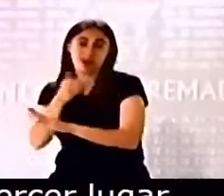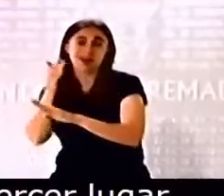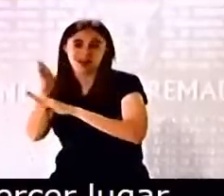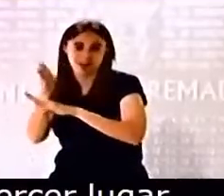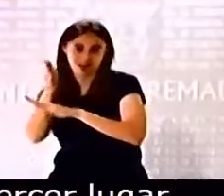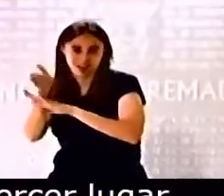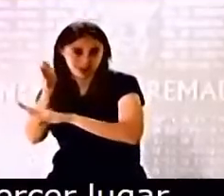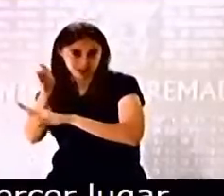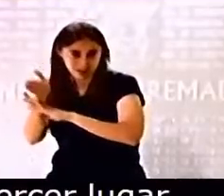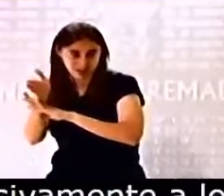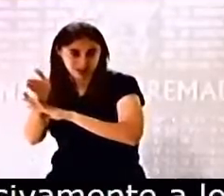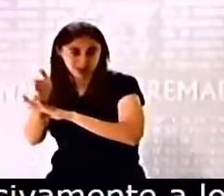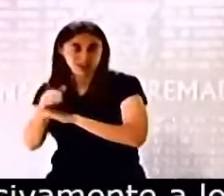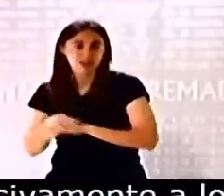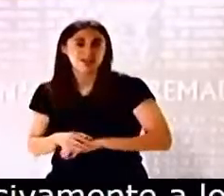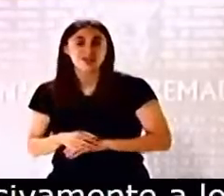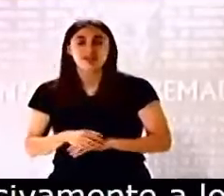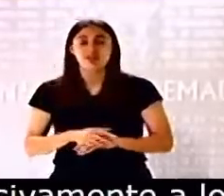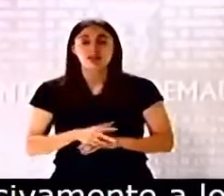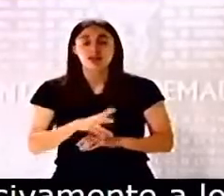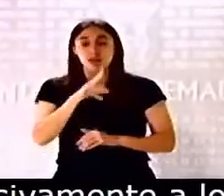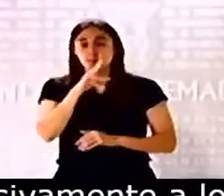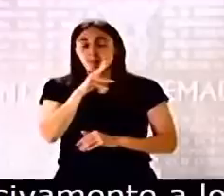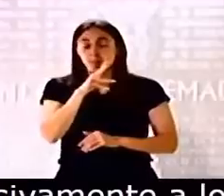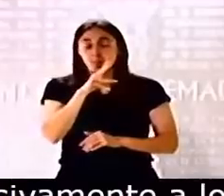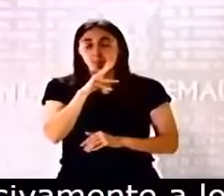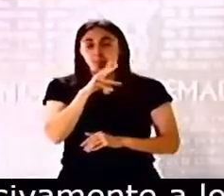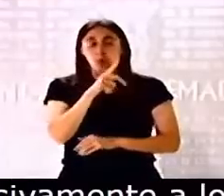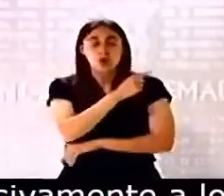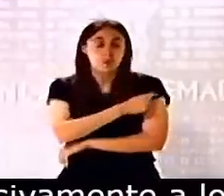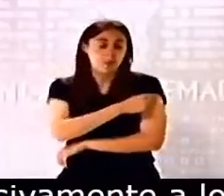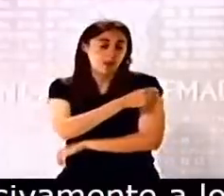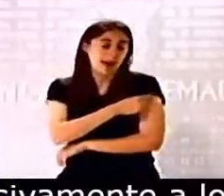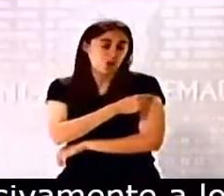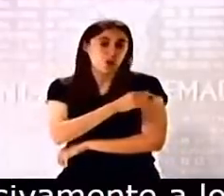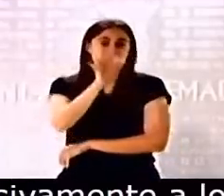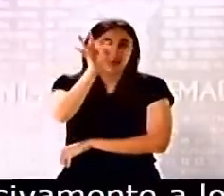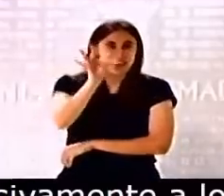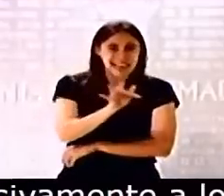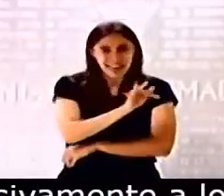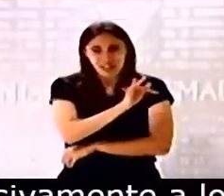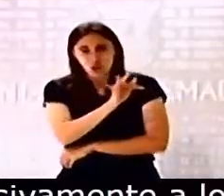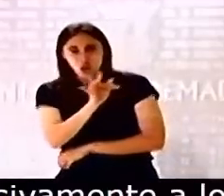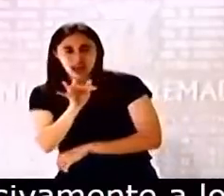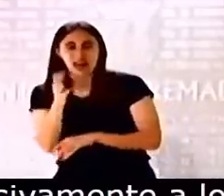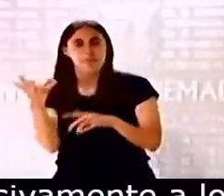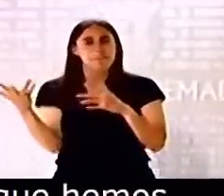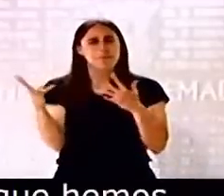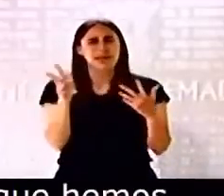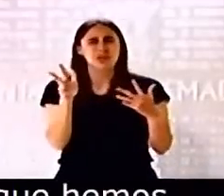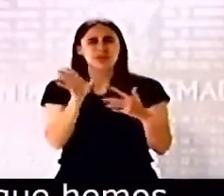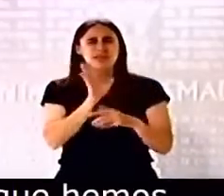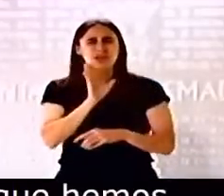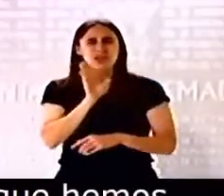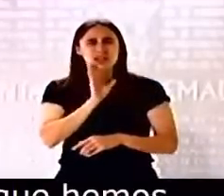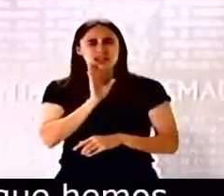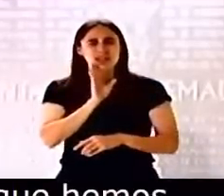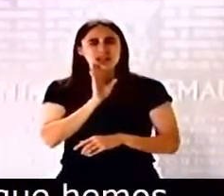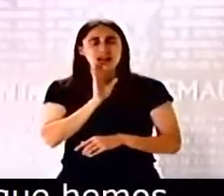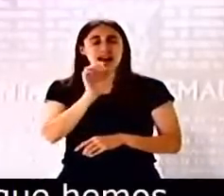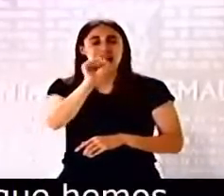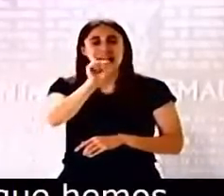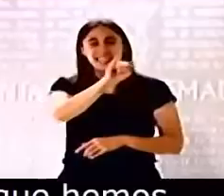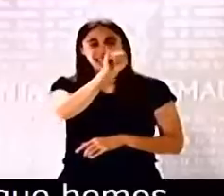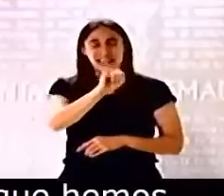hecho de que el total de las dosis que hemos puesto en Extremadura, que son alrededor, como les decía, de AstraZeneca